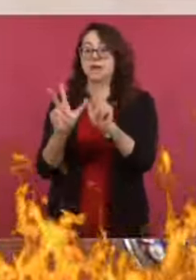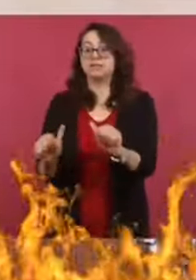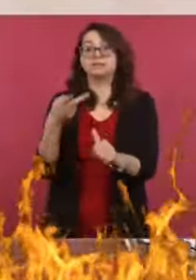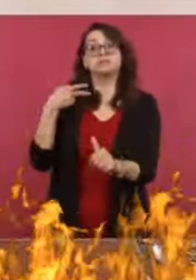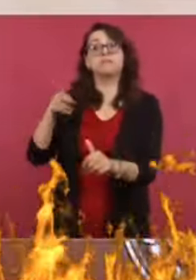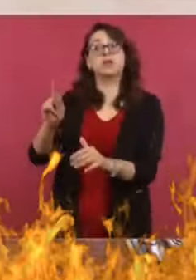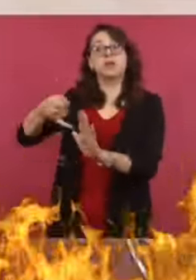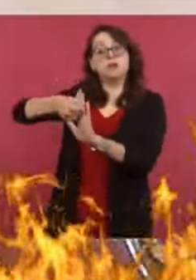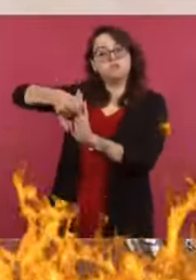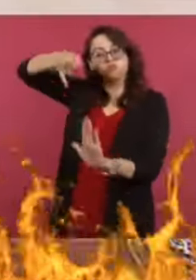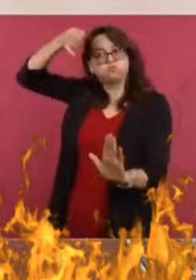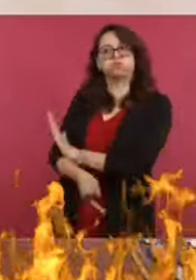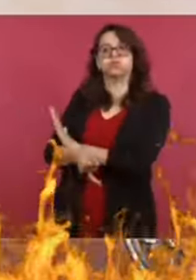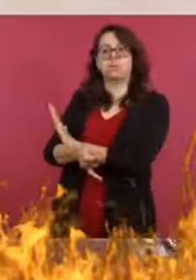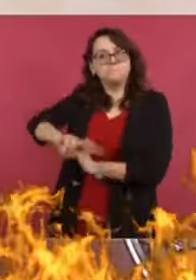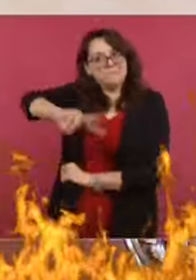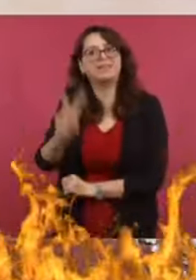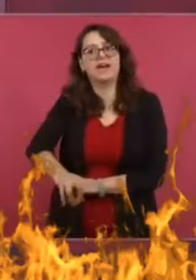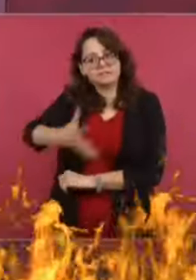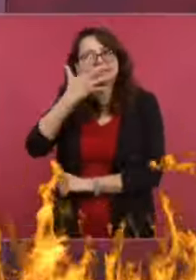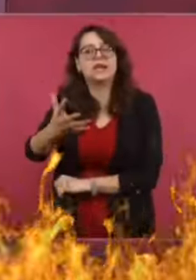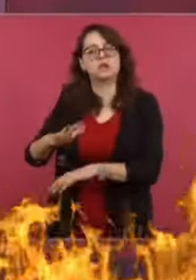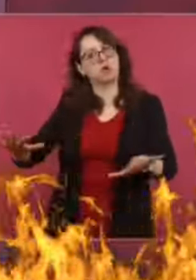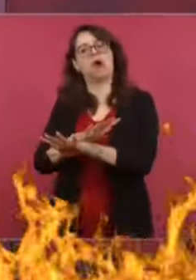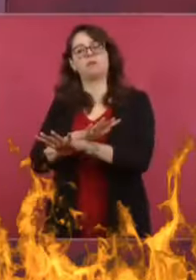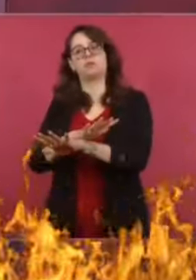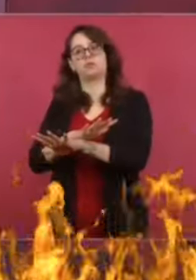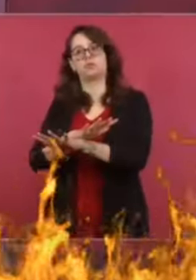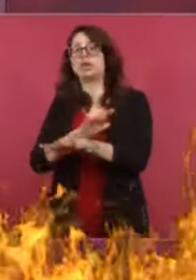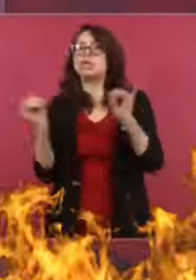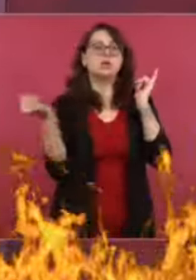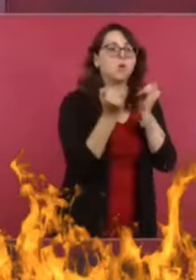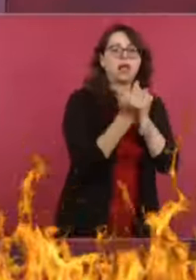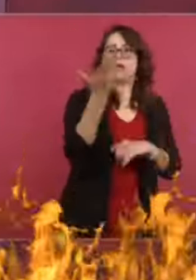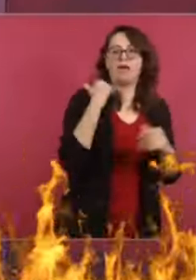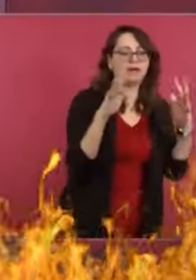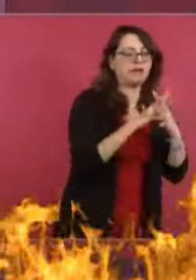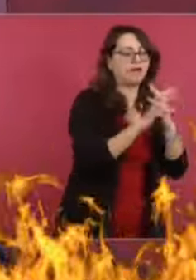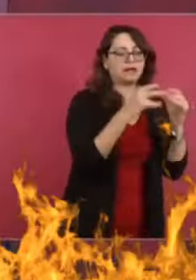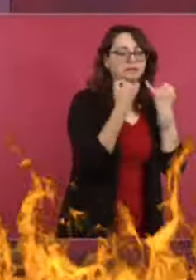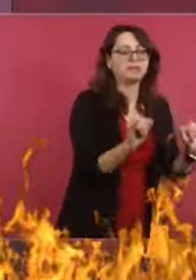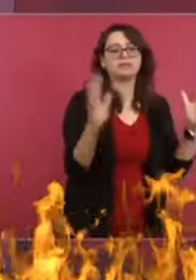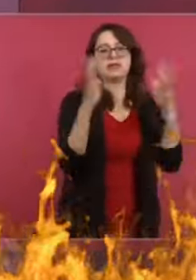profunda, como lo fue la independencia, la reforma, la revolución. Porque íbamos a